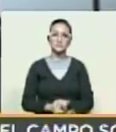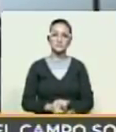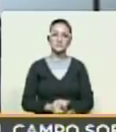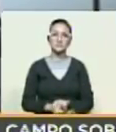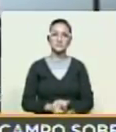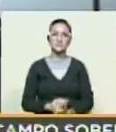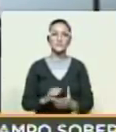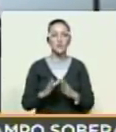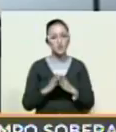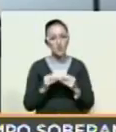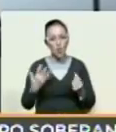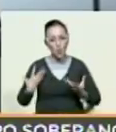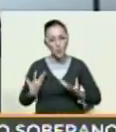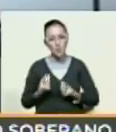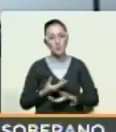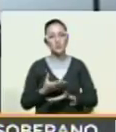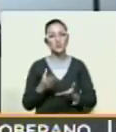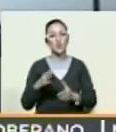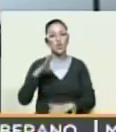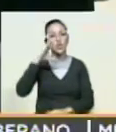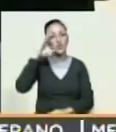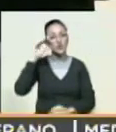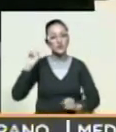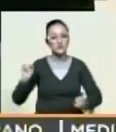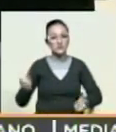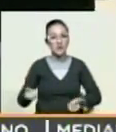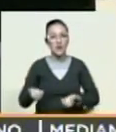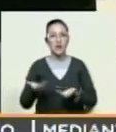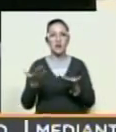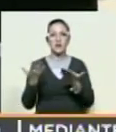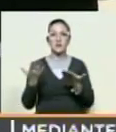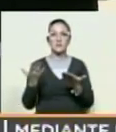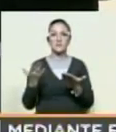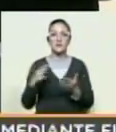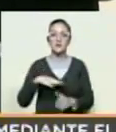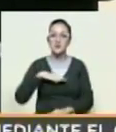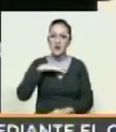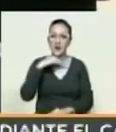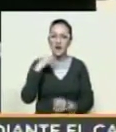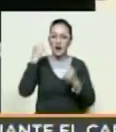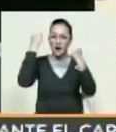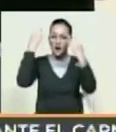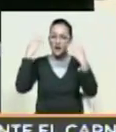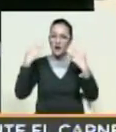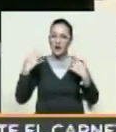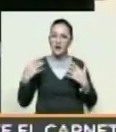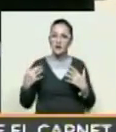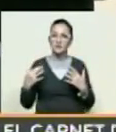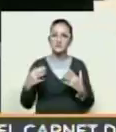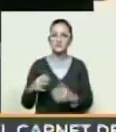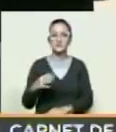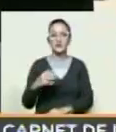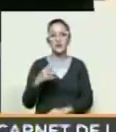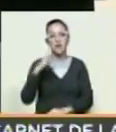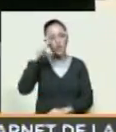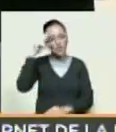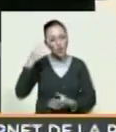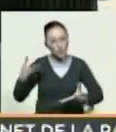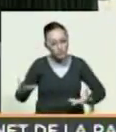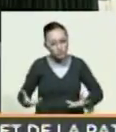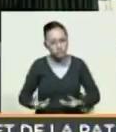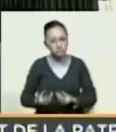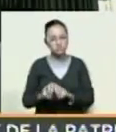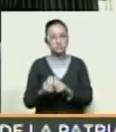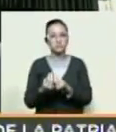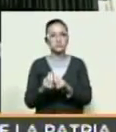Digan todos conmigo: Dios te salve María, llena de gracia, el Señor es contigo,